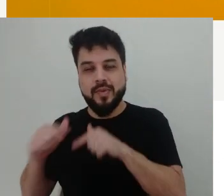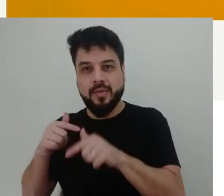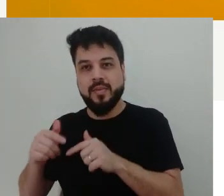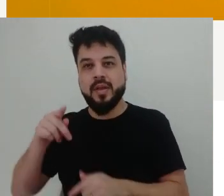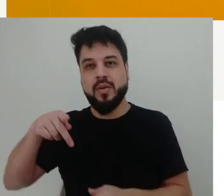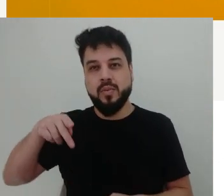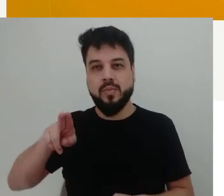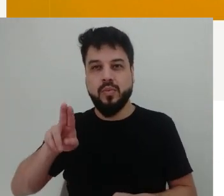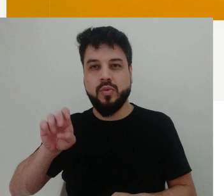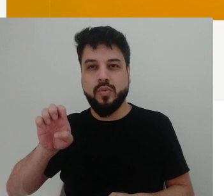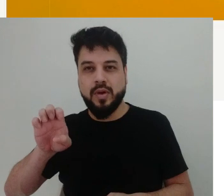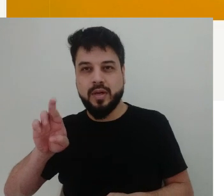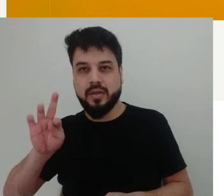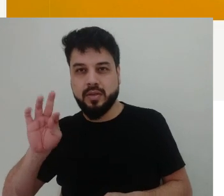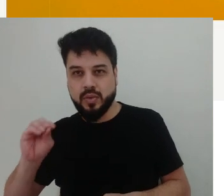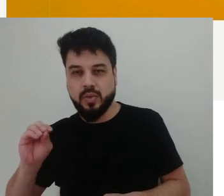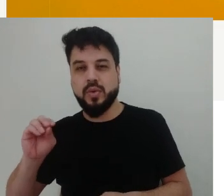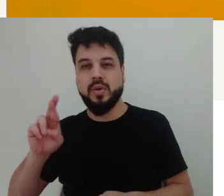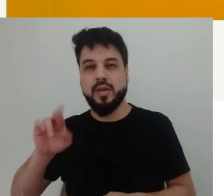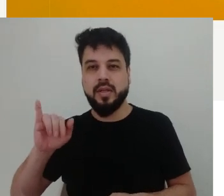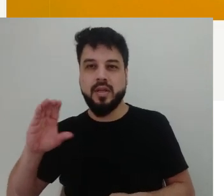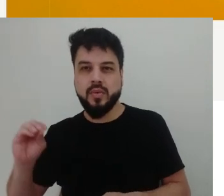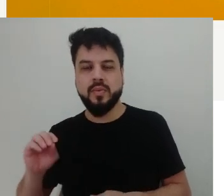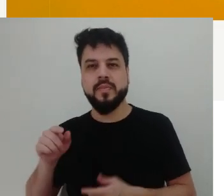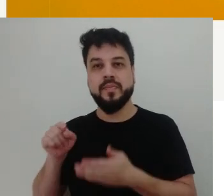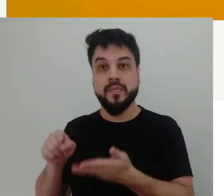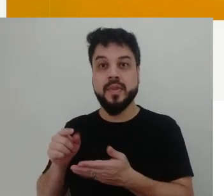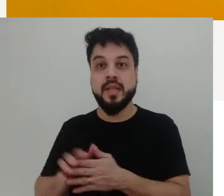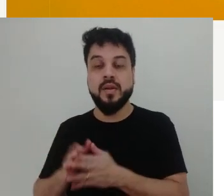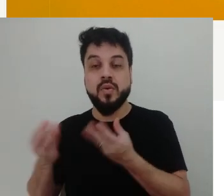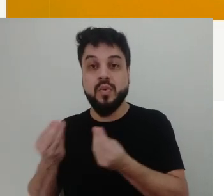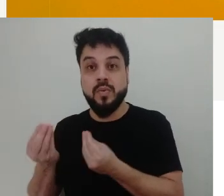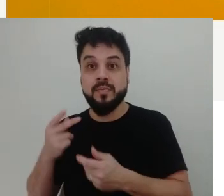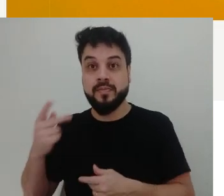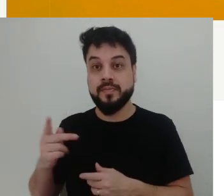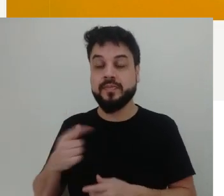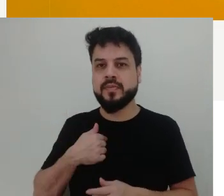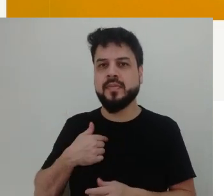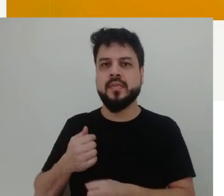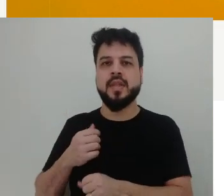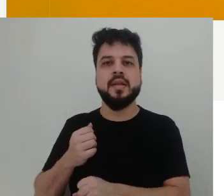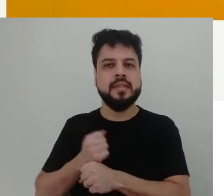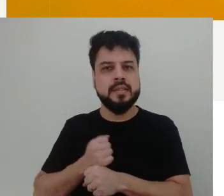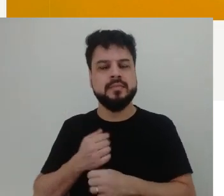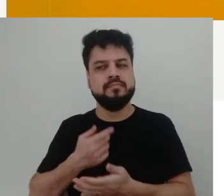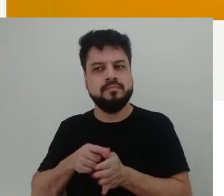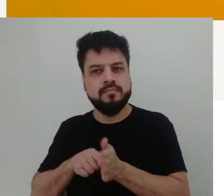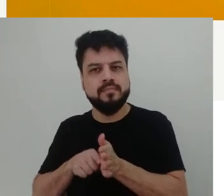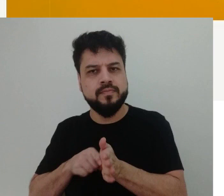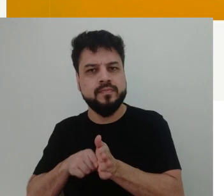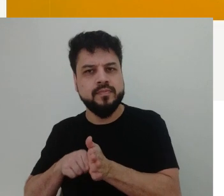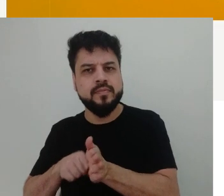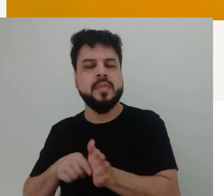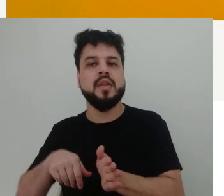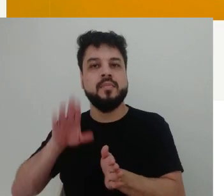muchísimo en entornos comunitarios y en entornos educativos. Entonces, cómo a través de las